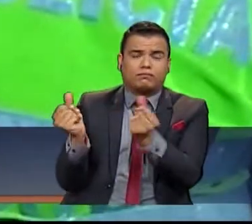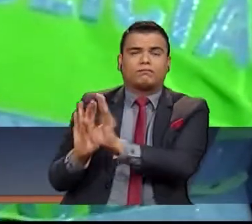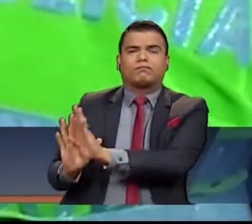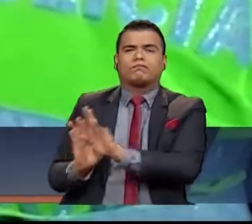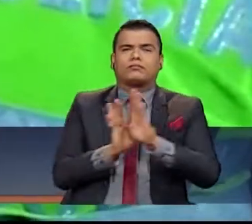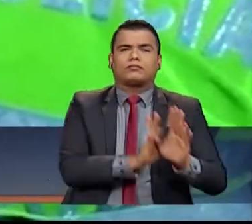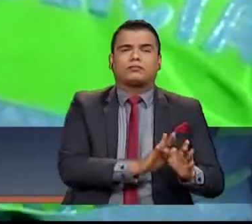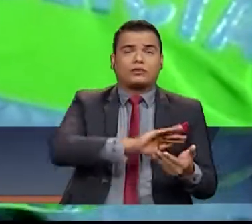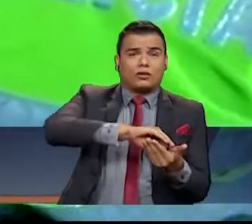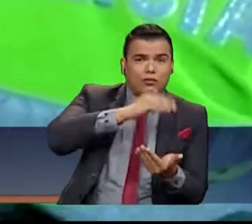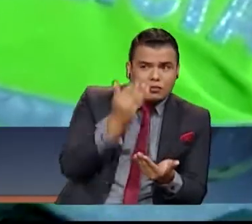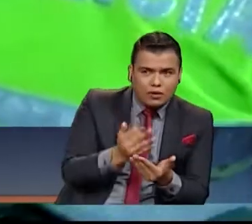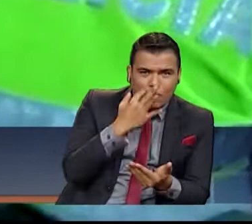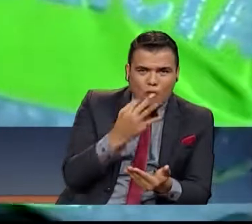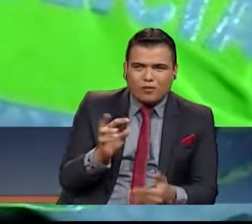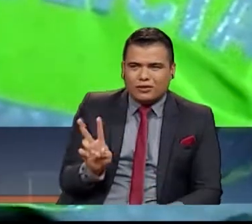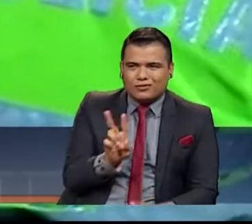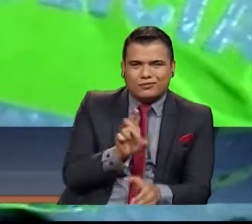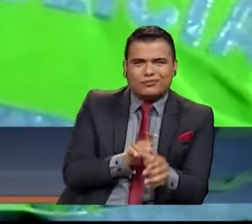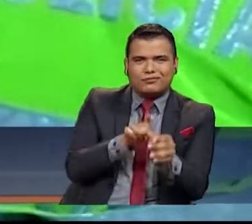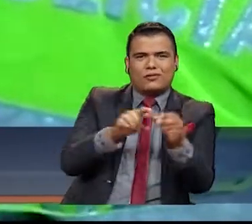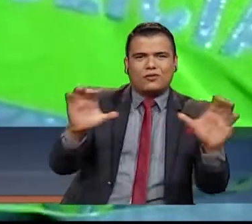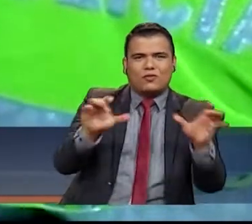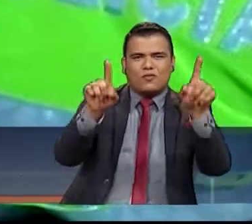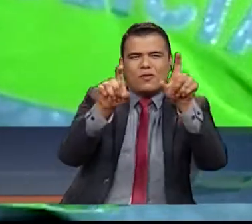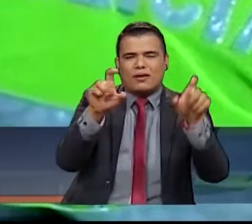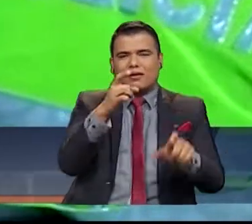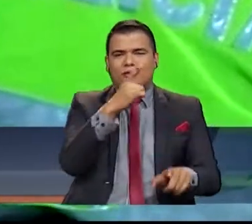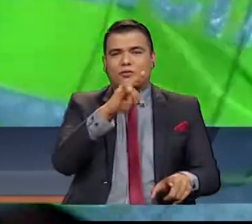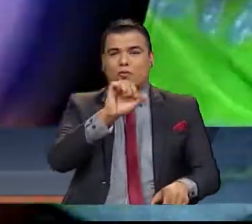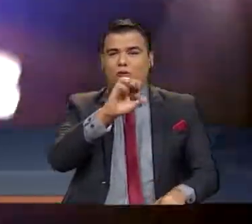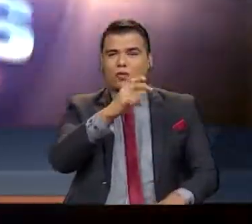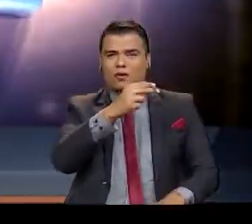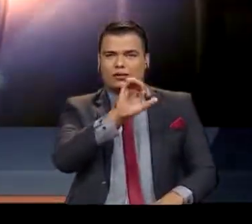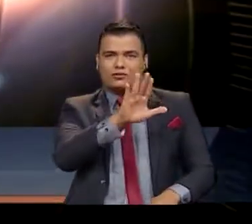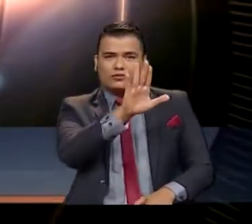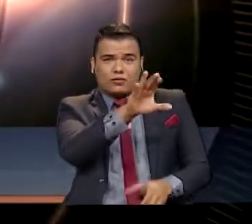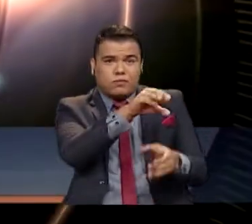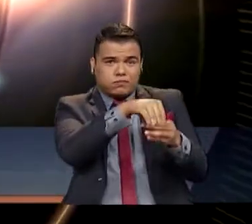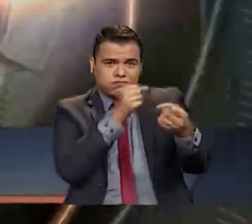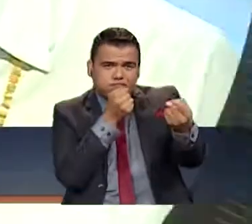En Tumaco, caen 2 hombres del grupo de alias Guacho con arsenal.